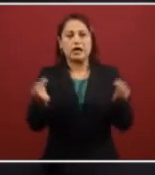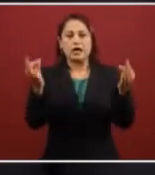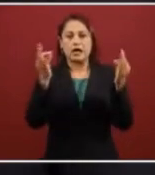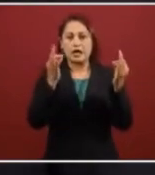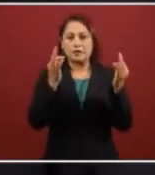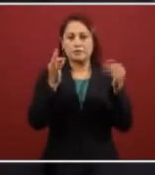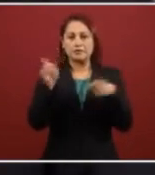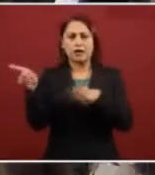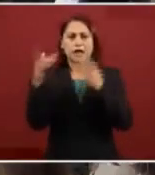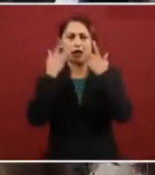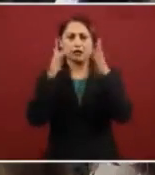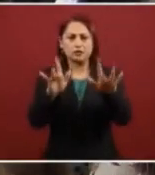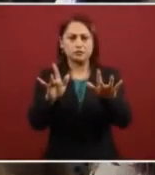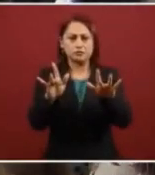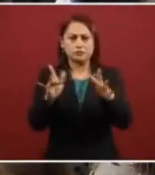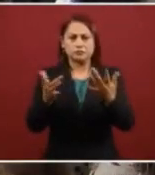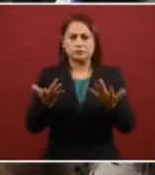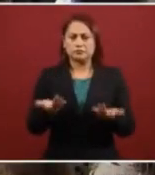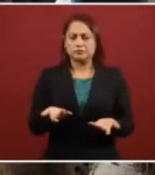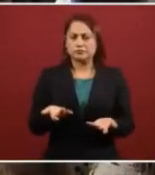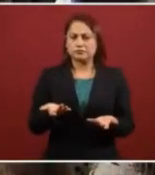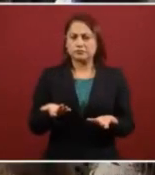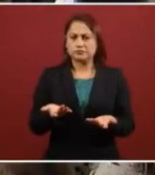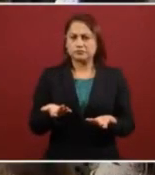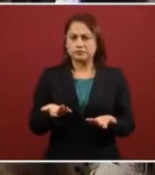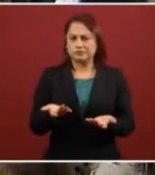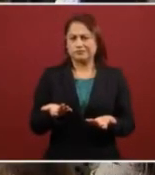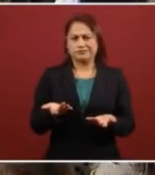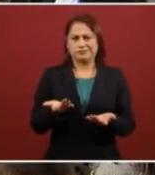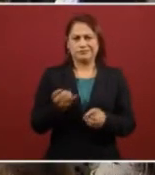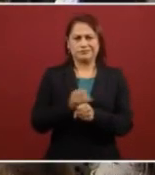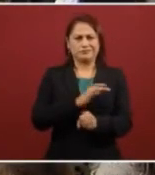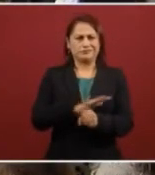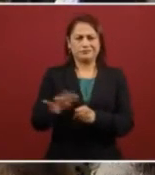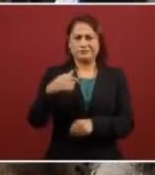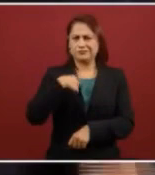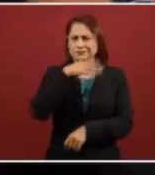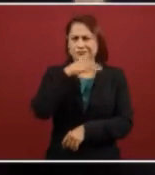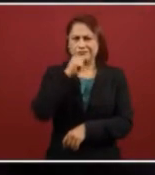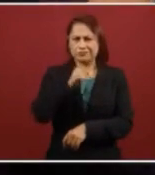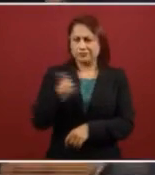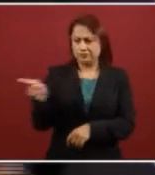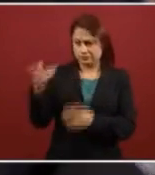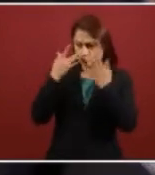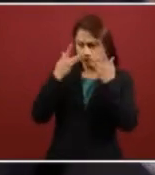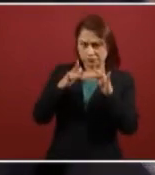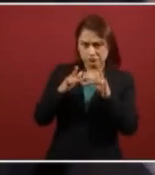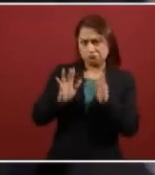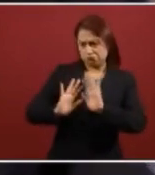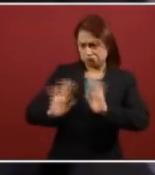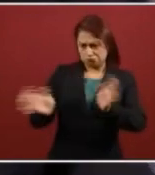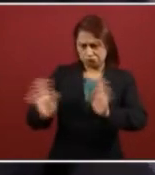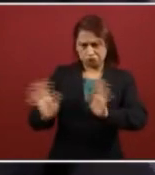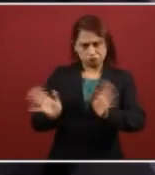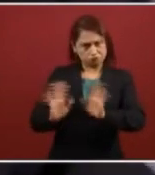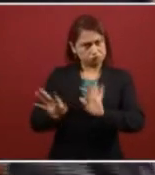una renuncia that somebody's quitting. Entonces el planteamiento fue ya. So I said no, do it